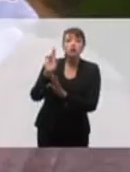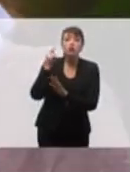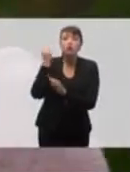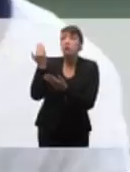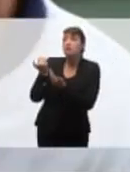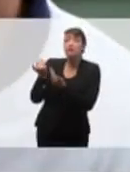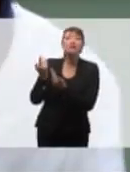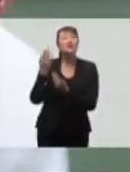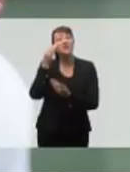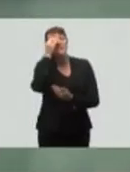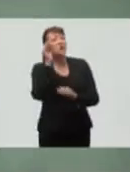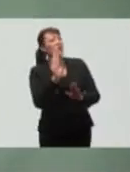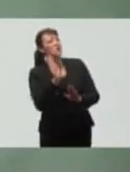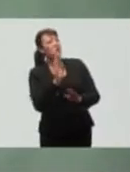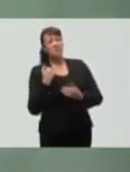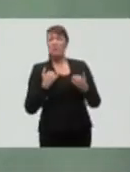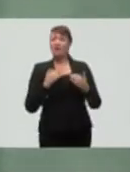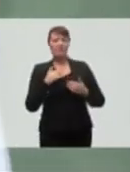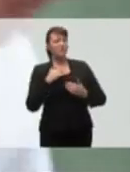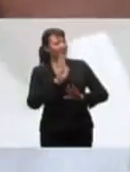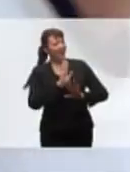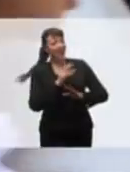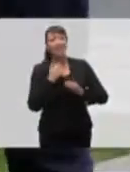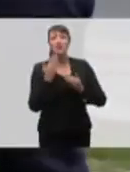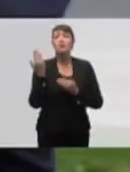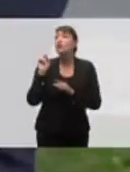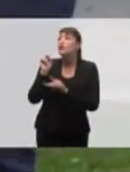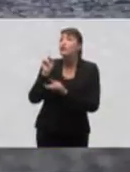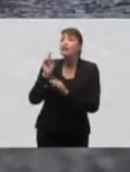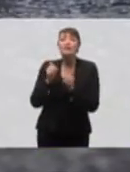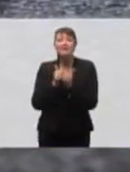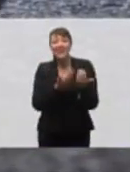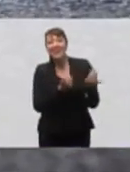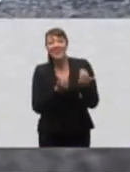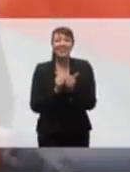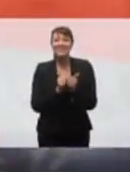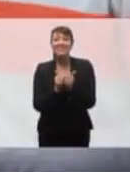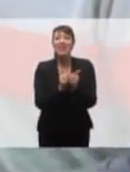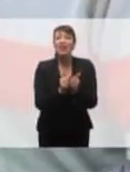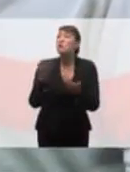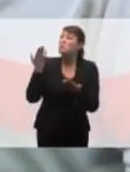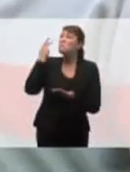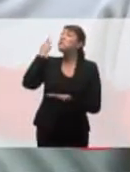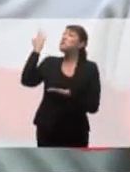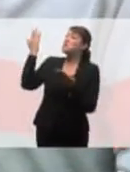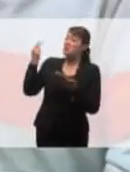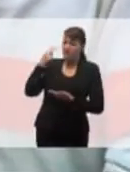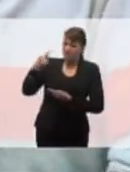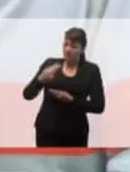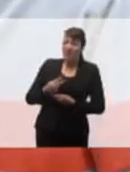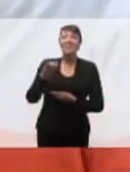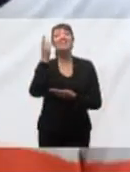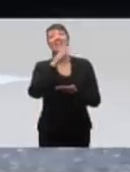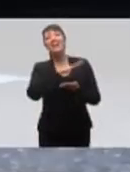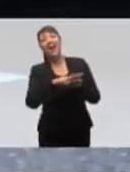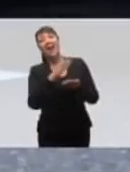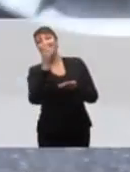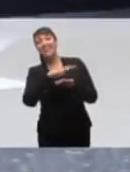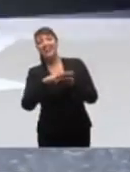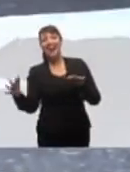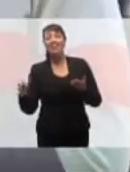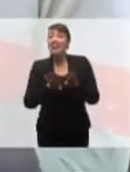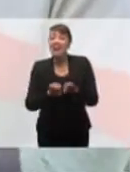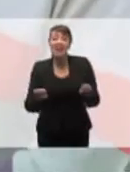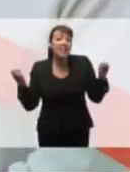Entonces, ahí hay otra barrera actitudinal importante, el tratarlos. Por eso que el Servicio Nacional de Discapacidad ha hecho dos videos que tienen que ver